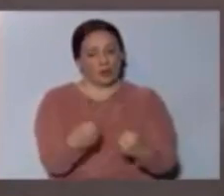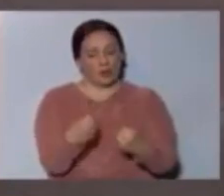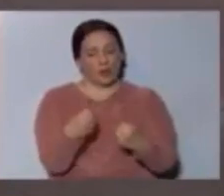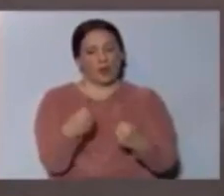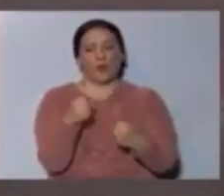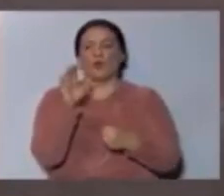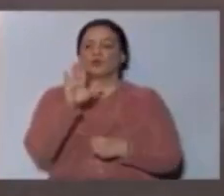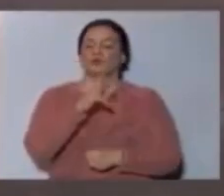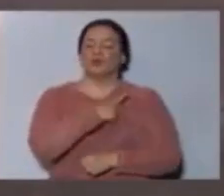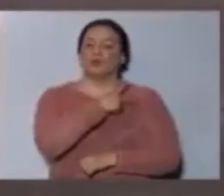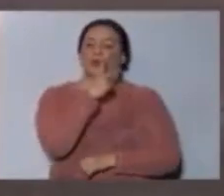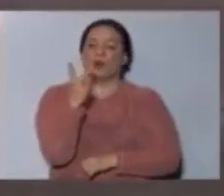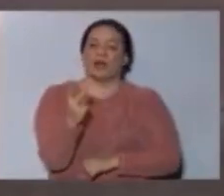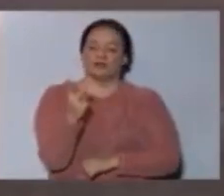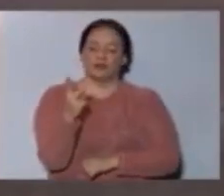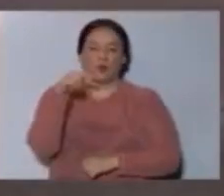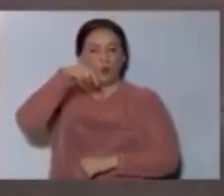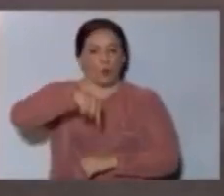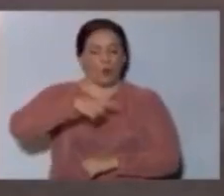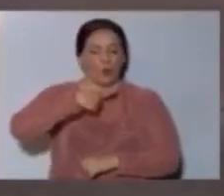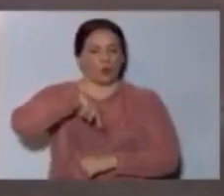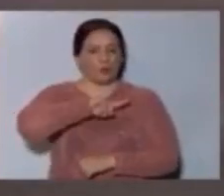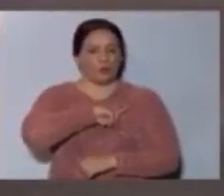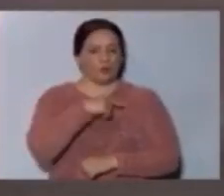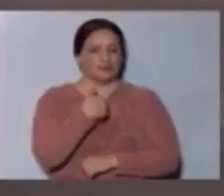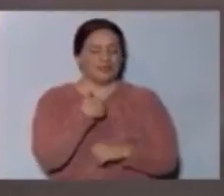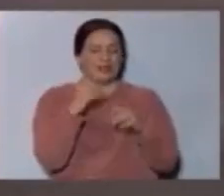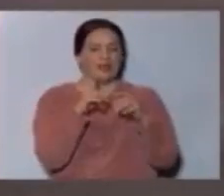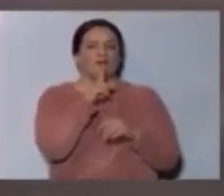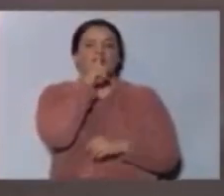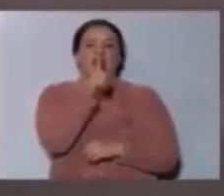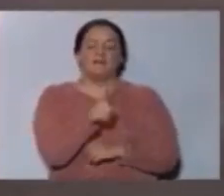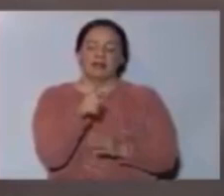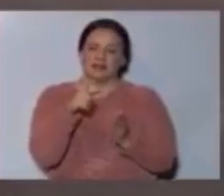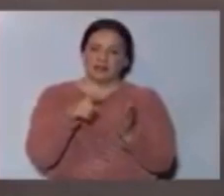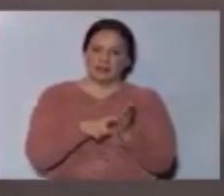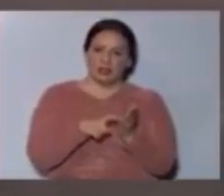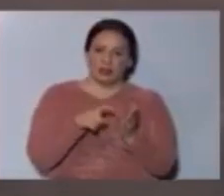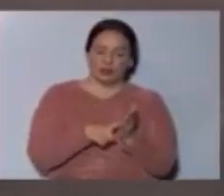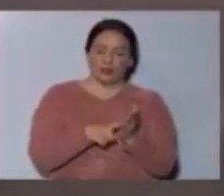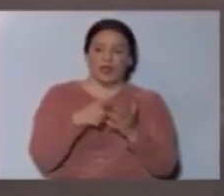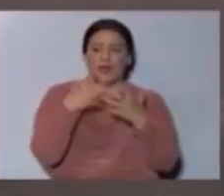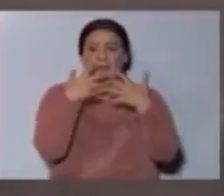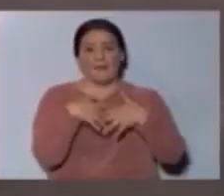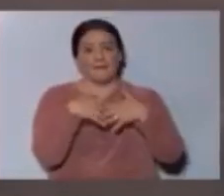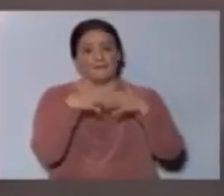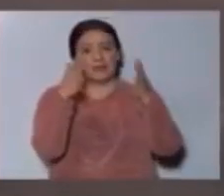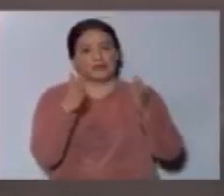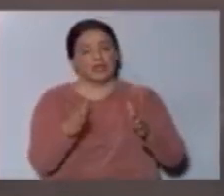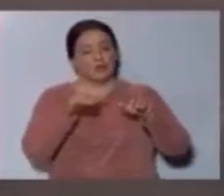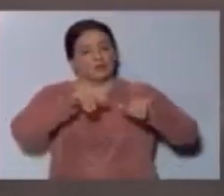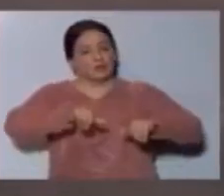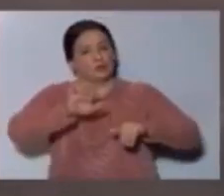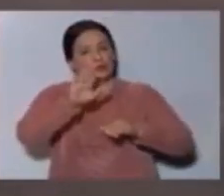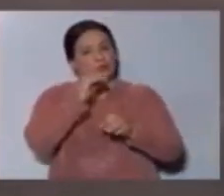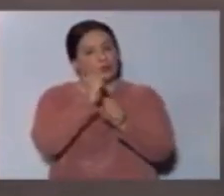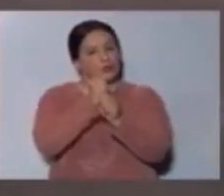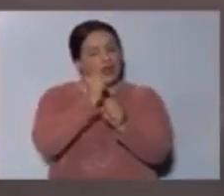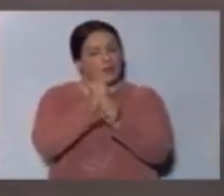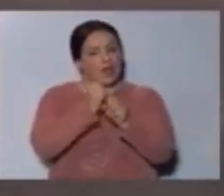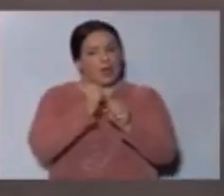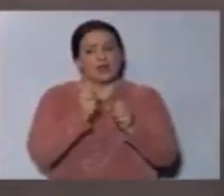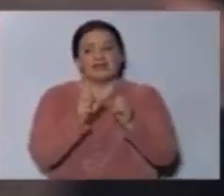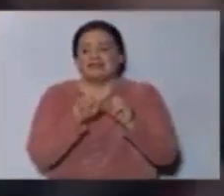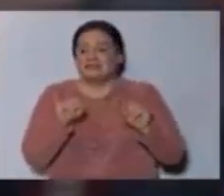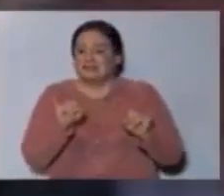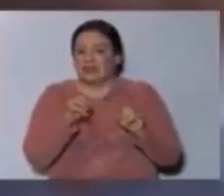cuya vocación hoy nos tiene realmente en deuda. A los empresarios que sostienen a sus trabajadores sin